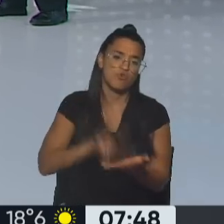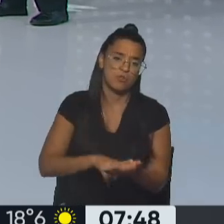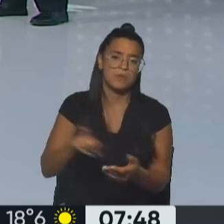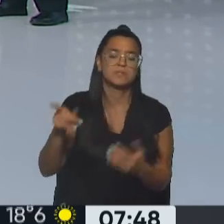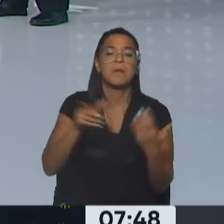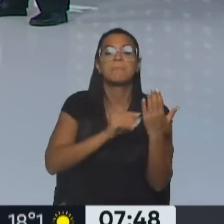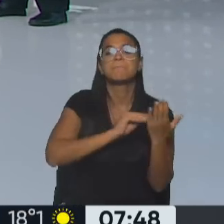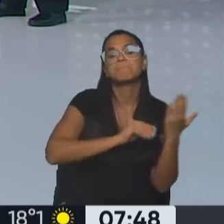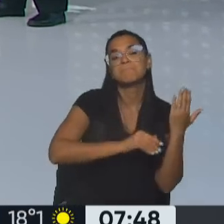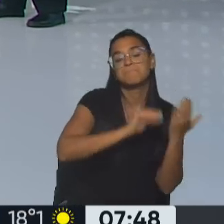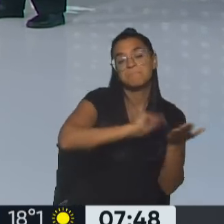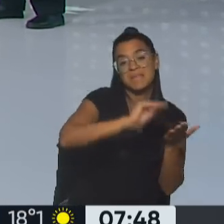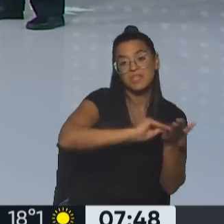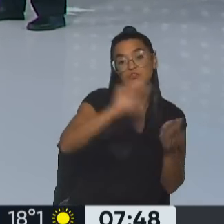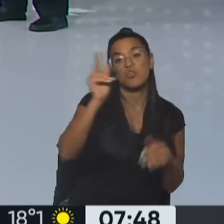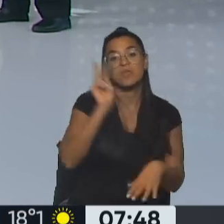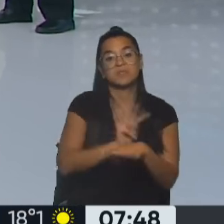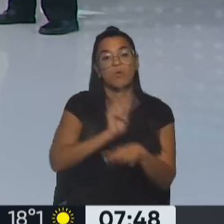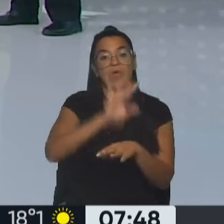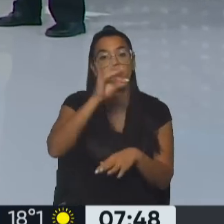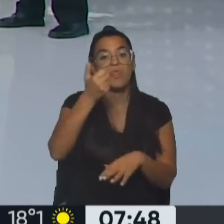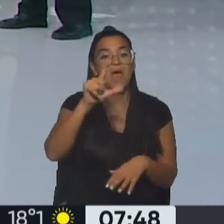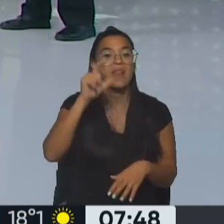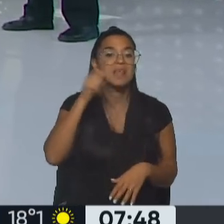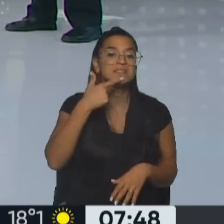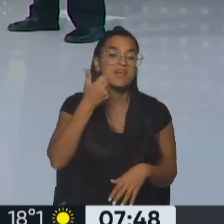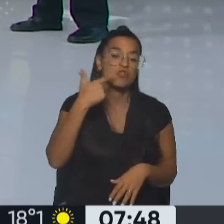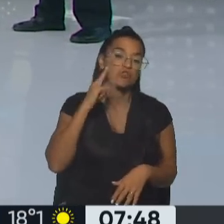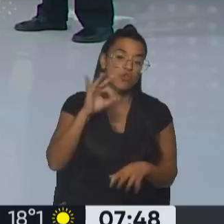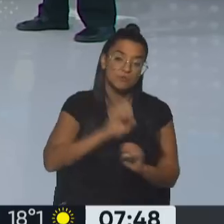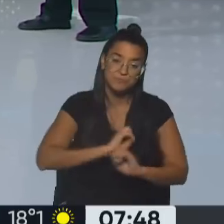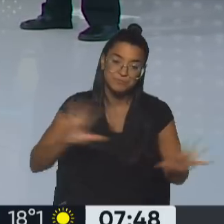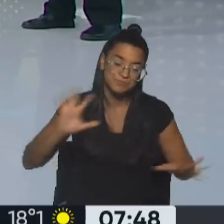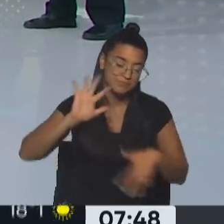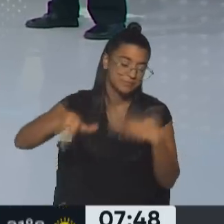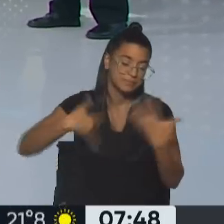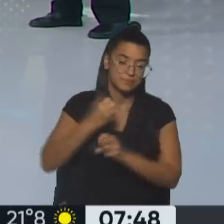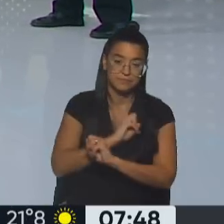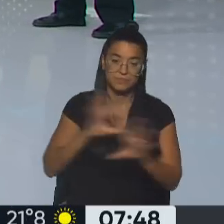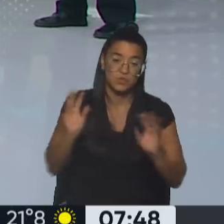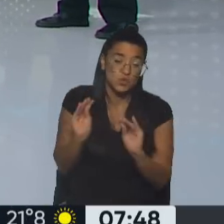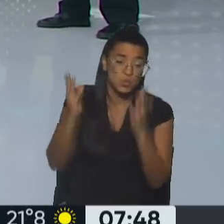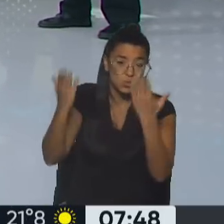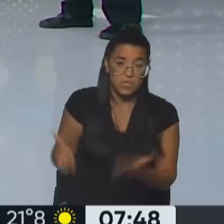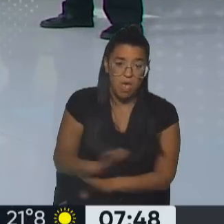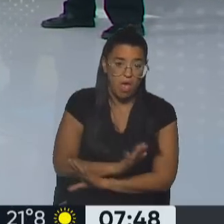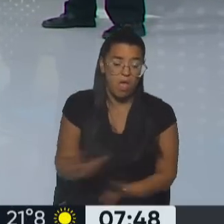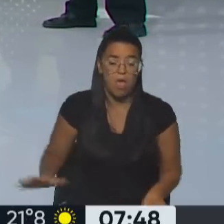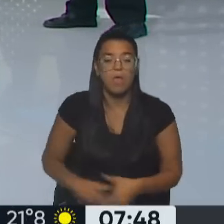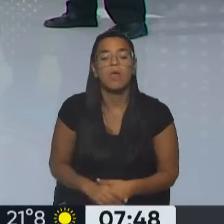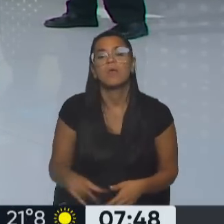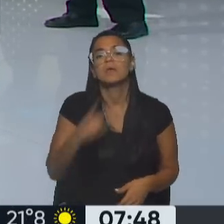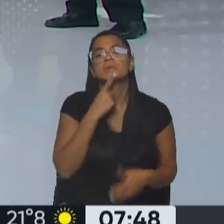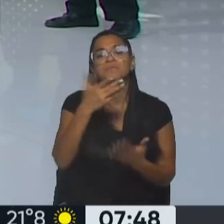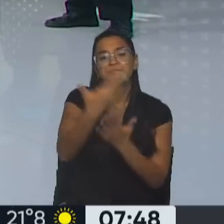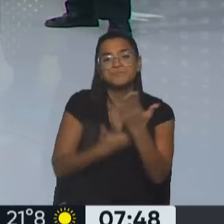del ministro de Seguridad de Larreta, el señor D'Alessandro. Es un escándalo, es un enchastre, y aparece por allí también parte de la copia